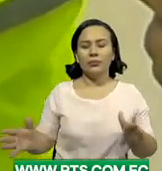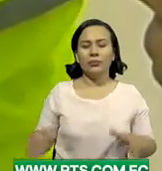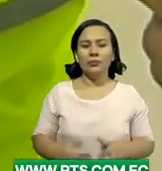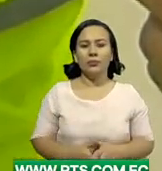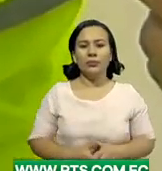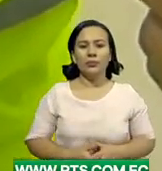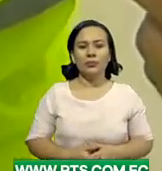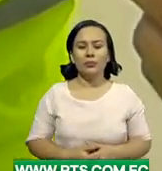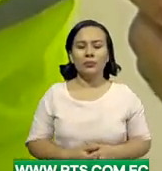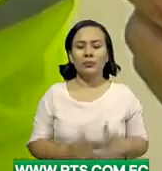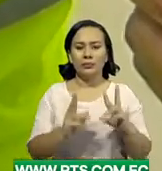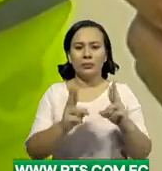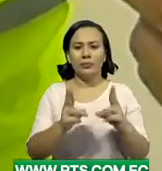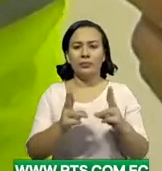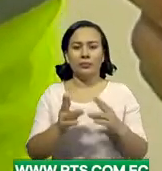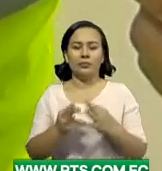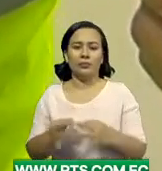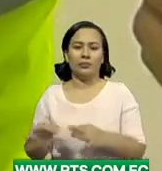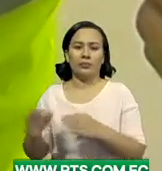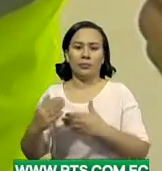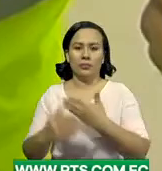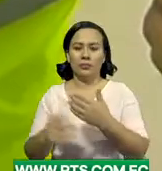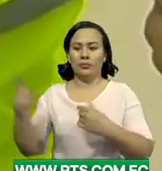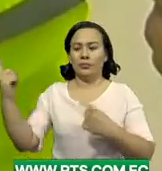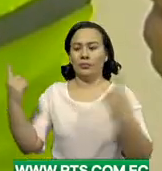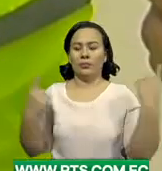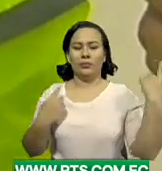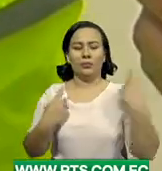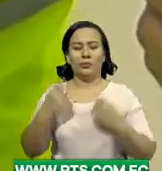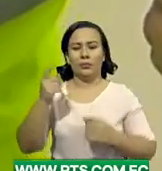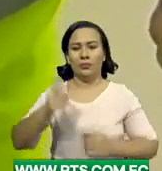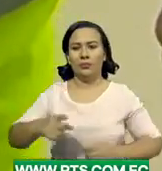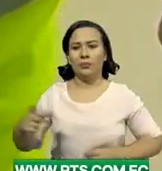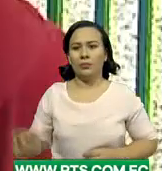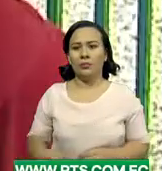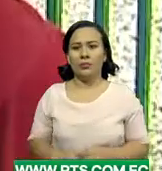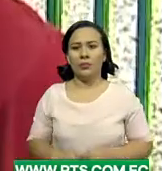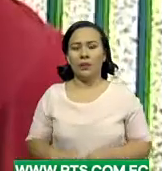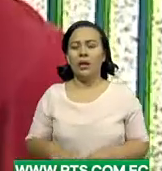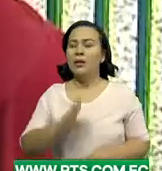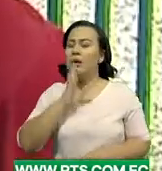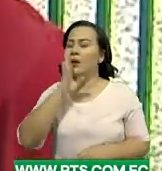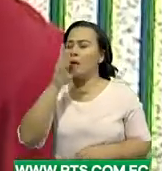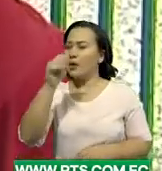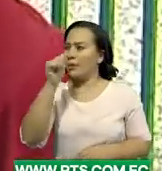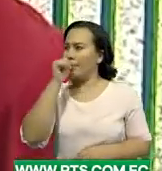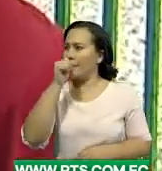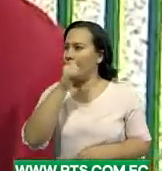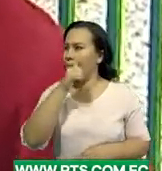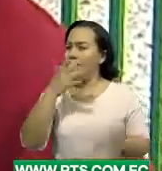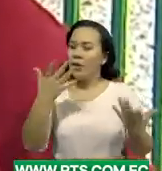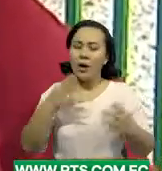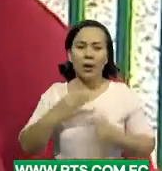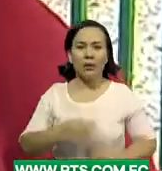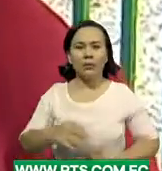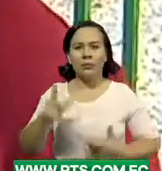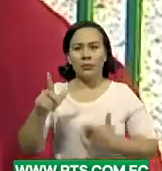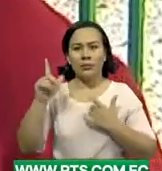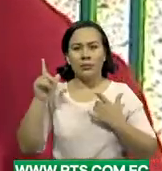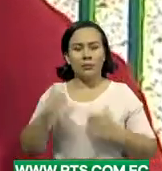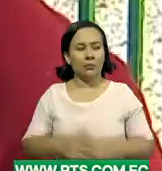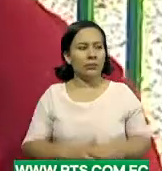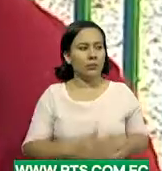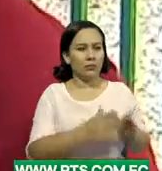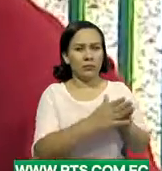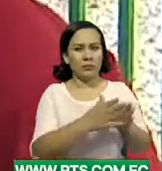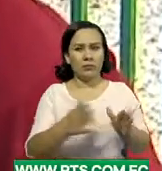por unos varios minutos que se le acercaban varias personas con características de drogas dependientes. No hay garantía en ninguna parte. Así que padre, madre, tenga